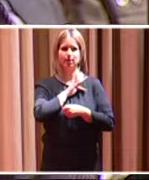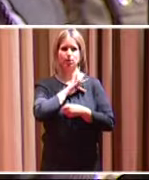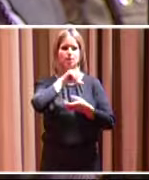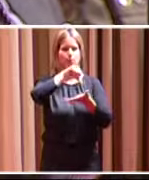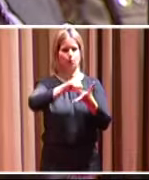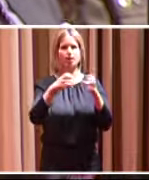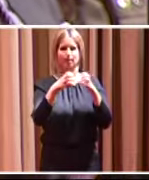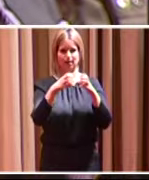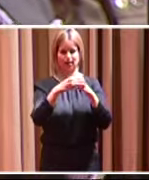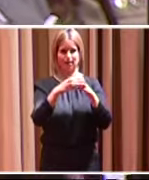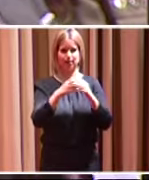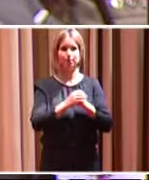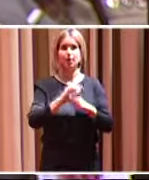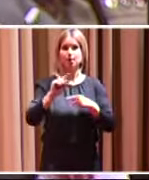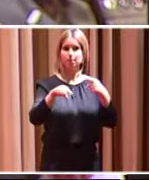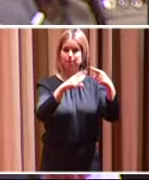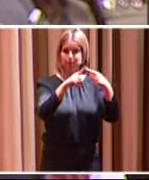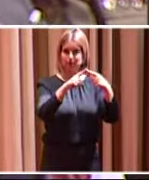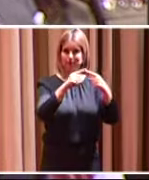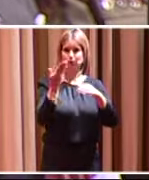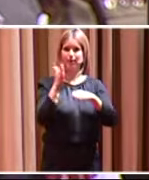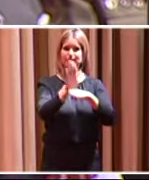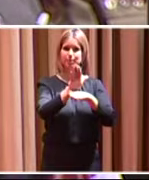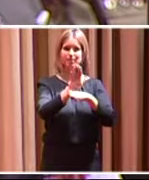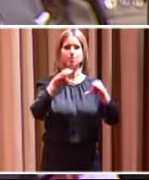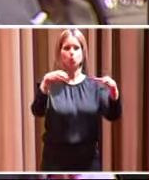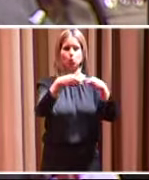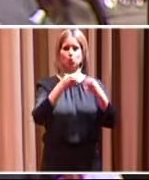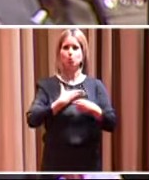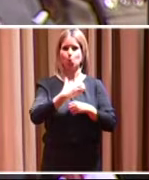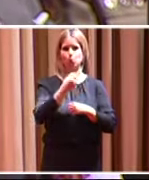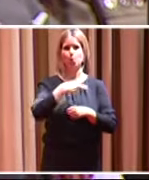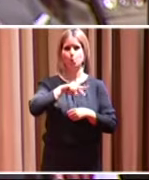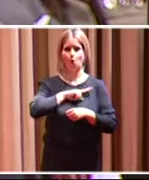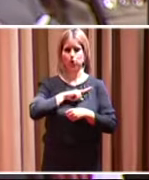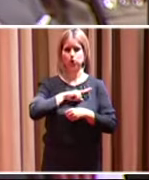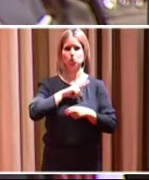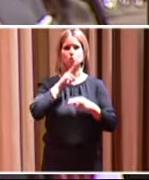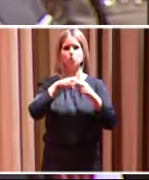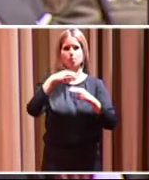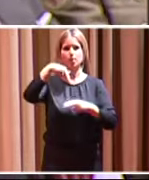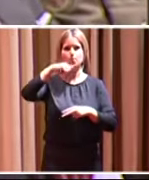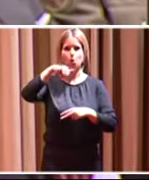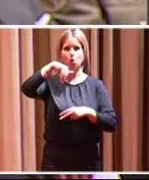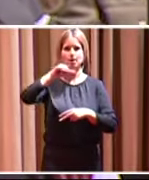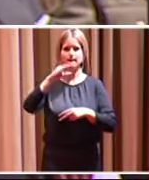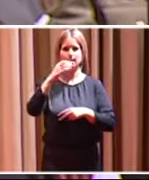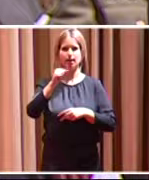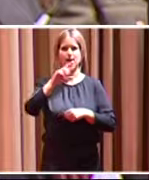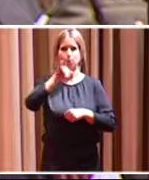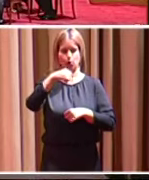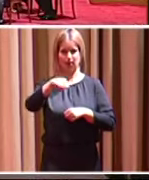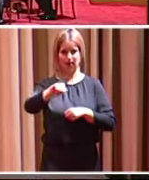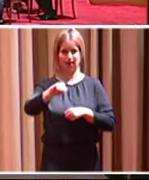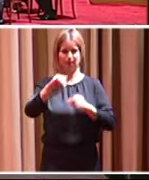la Ciudad de Granada. En primer lugar, representando al Grupo Municipal de Vox, doña Mónica Rodríguez Gallegos.